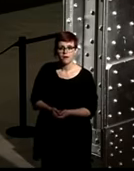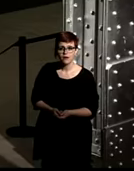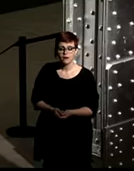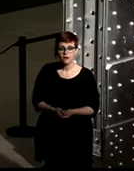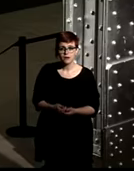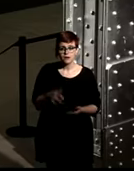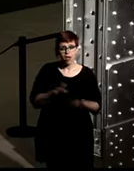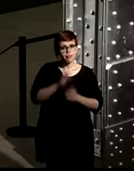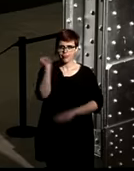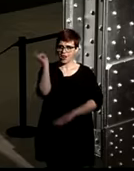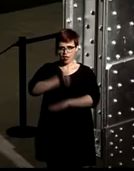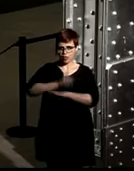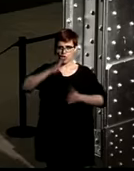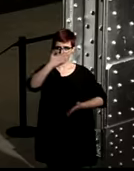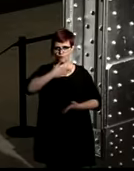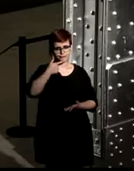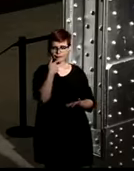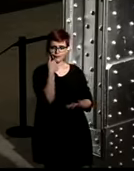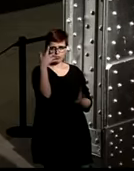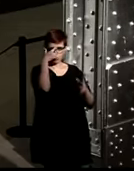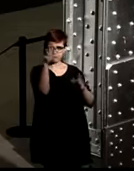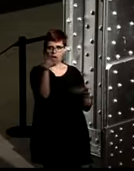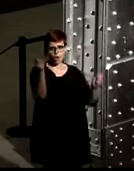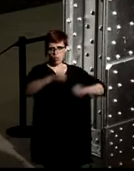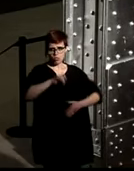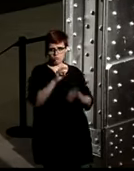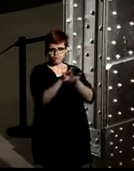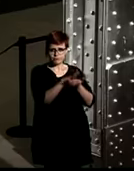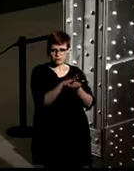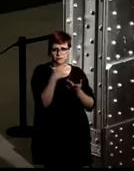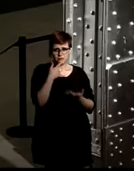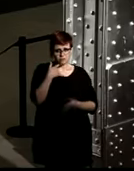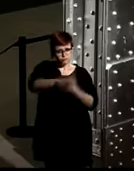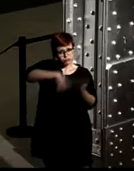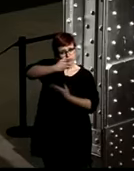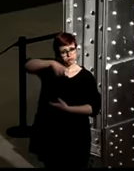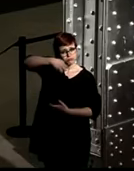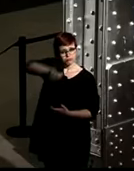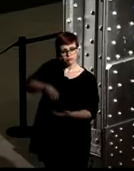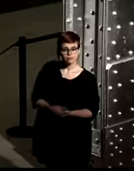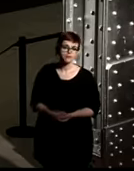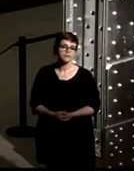La dirección ha decidido expulsarle del centro. Tienes la culpa de todo. ¡Vamos ahora!